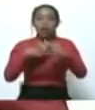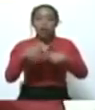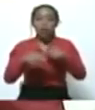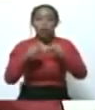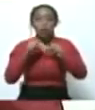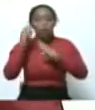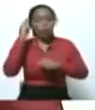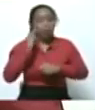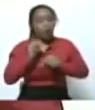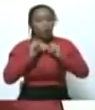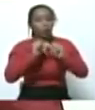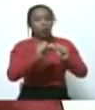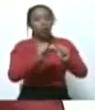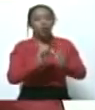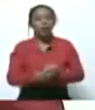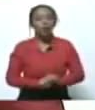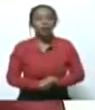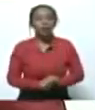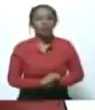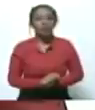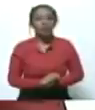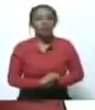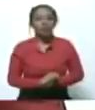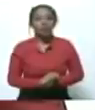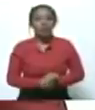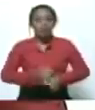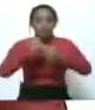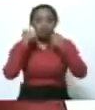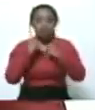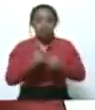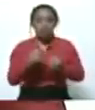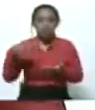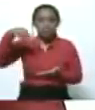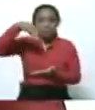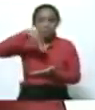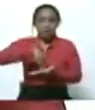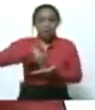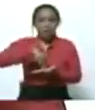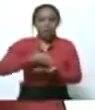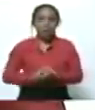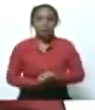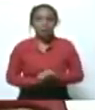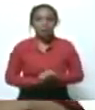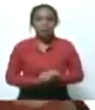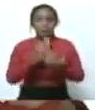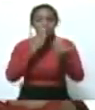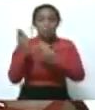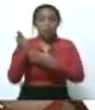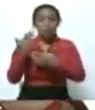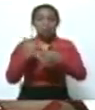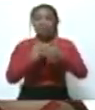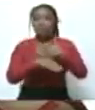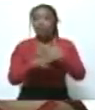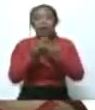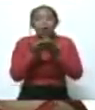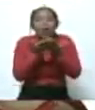bolivariana sigue a pie firme, de pie. Y ellos se van como el